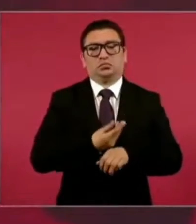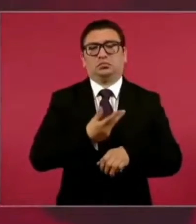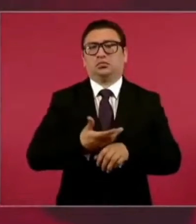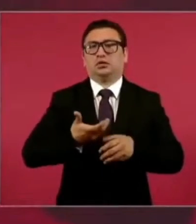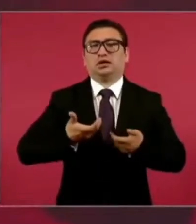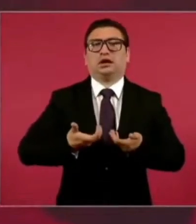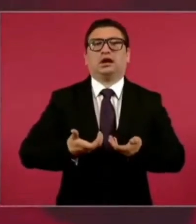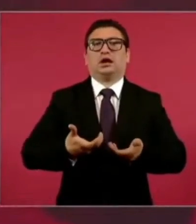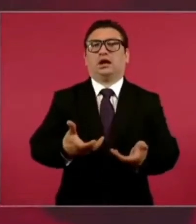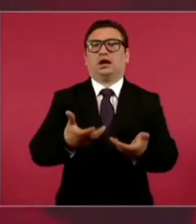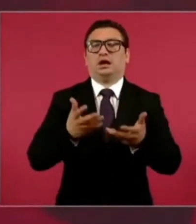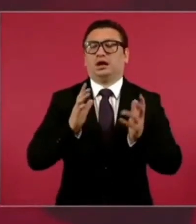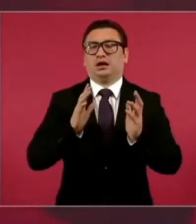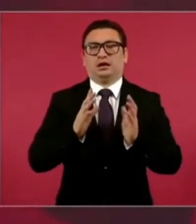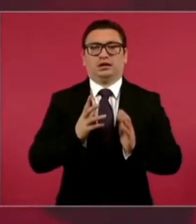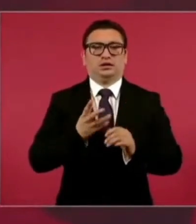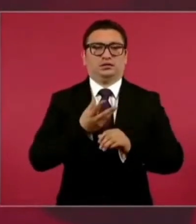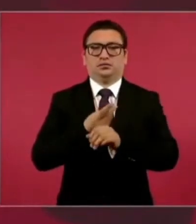calles,